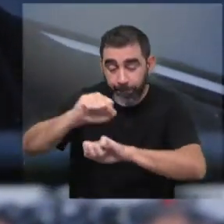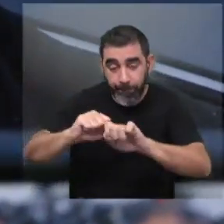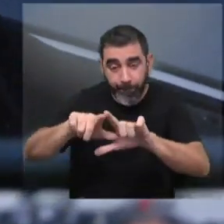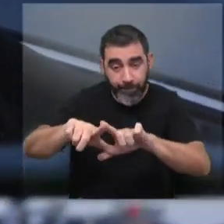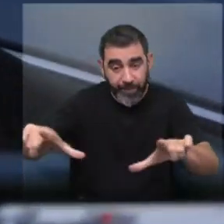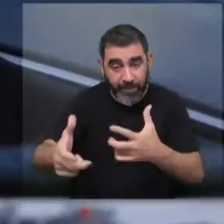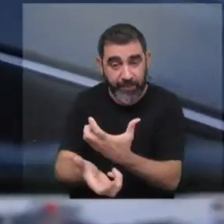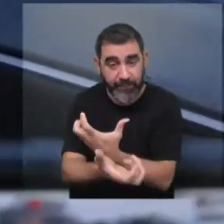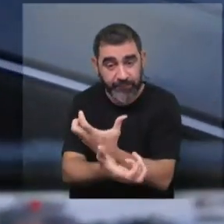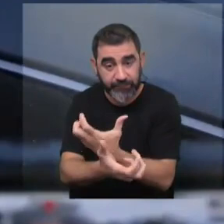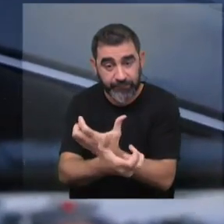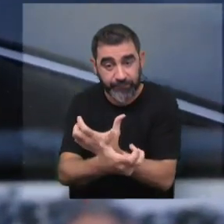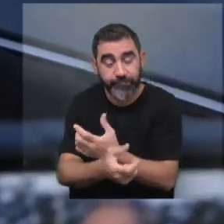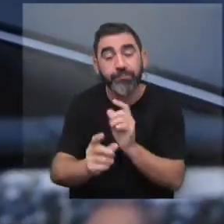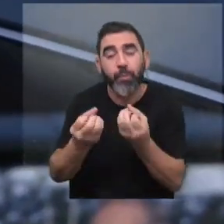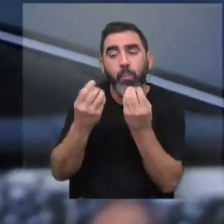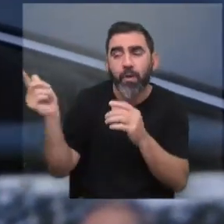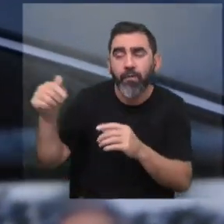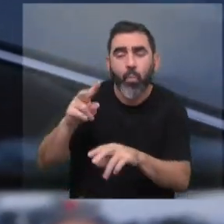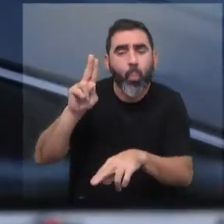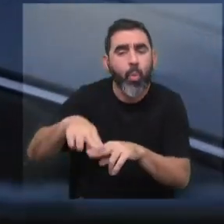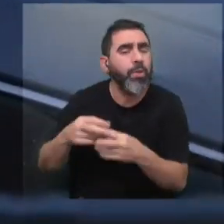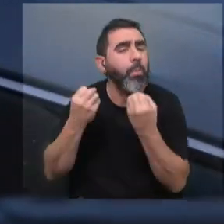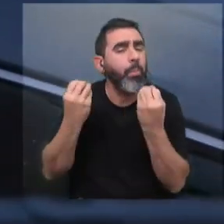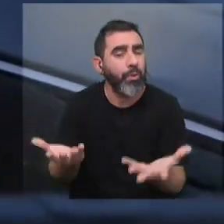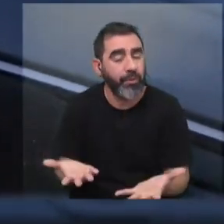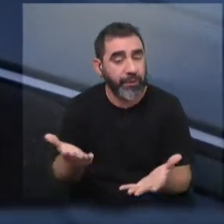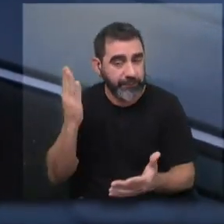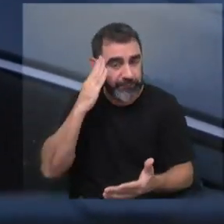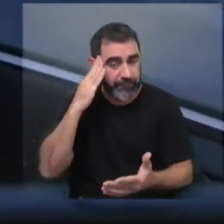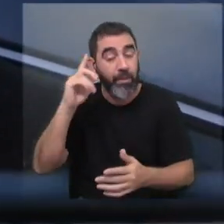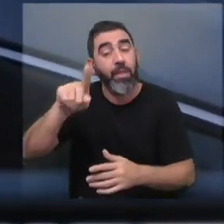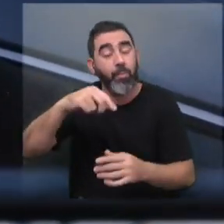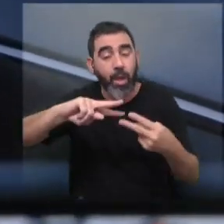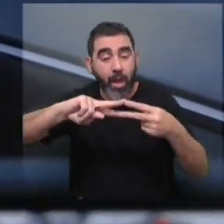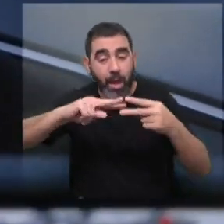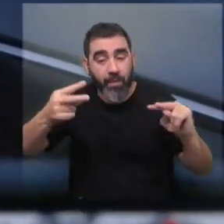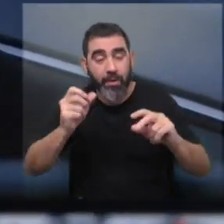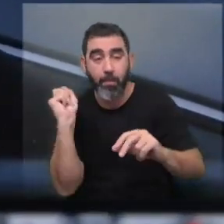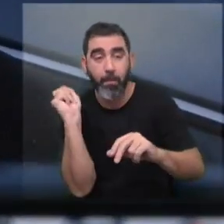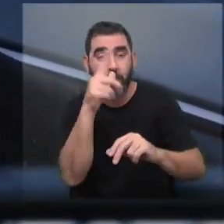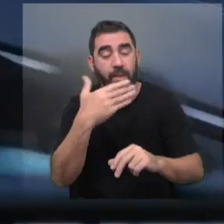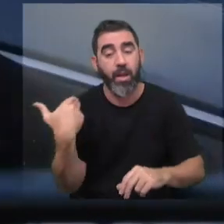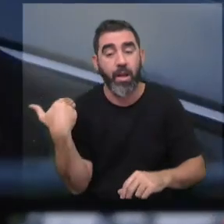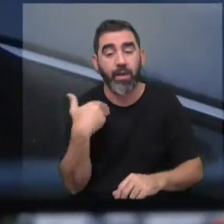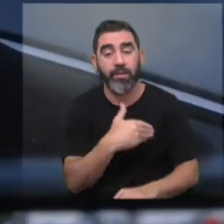cuerpo Van a establecer las causas de muerte y luego se extrae ADN y